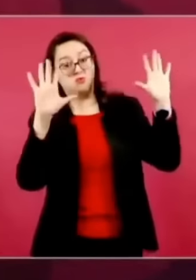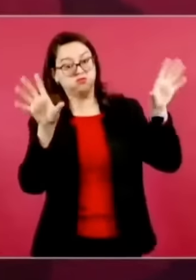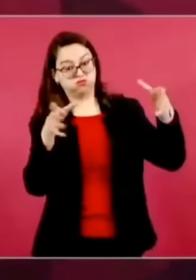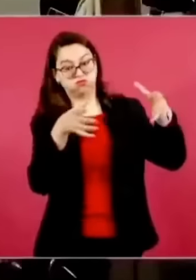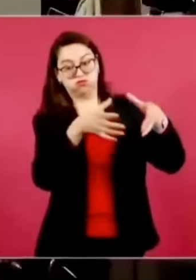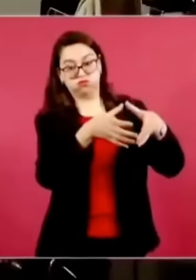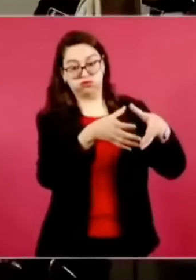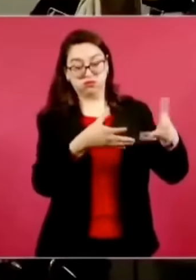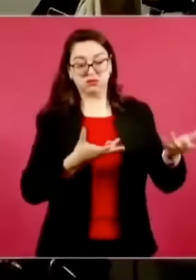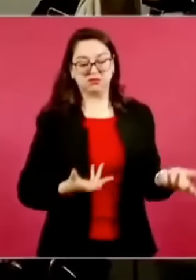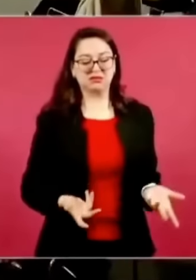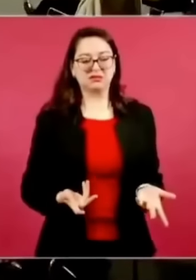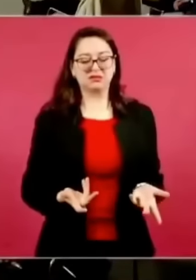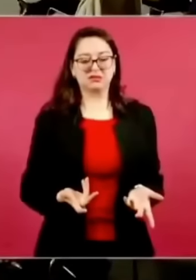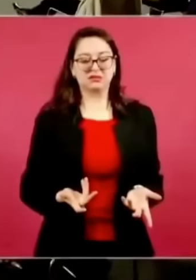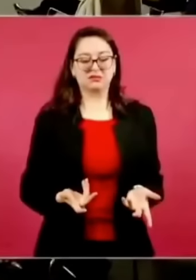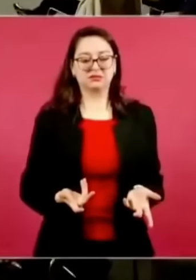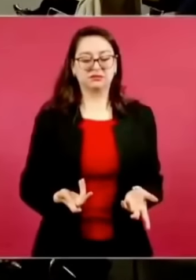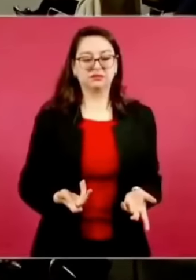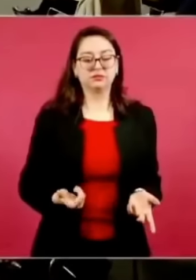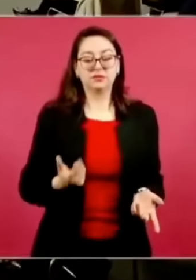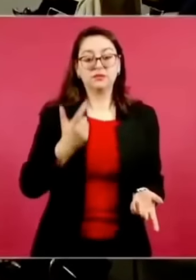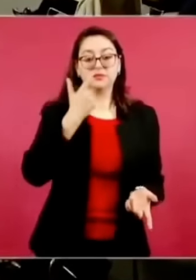Todo esto es cuando